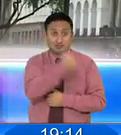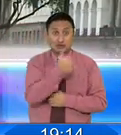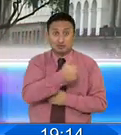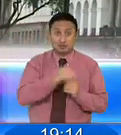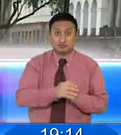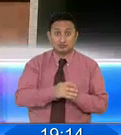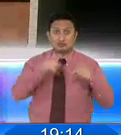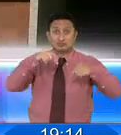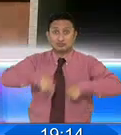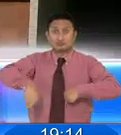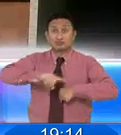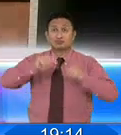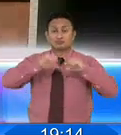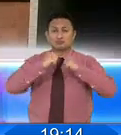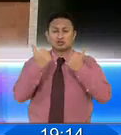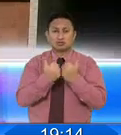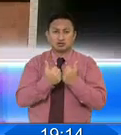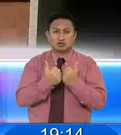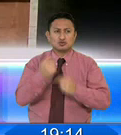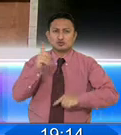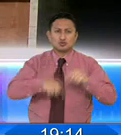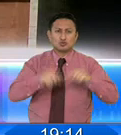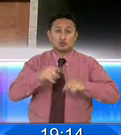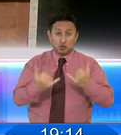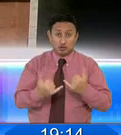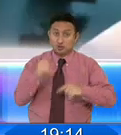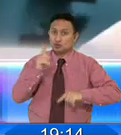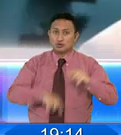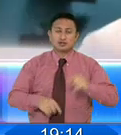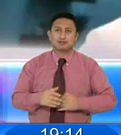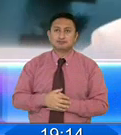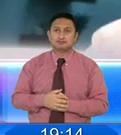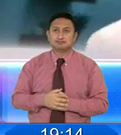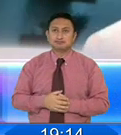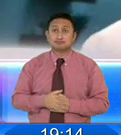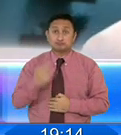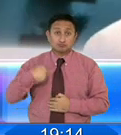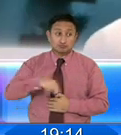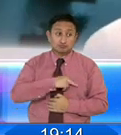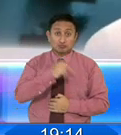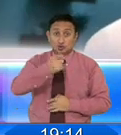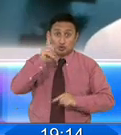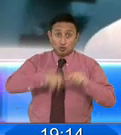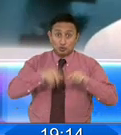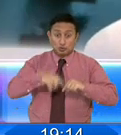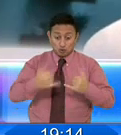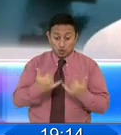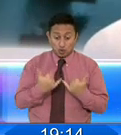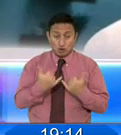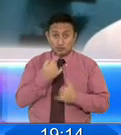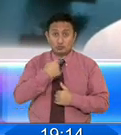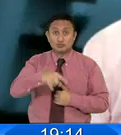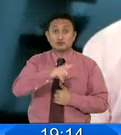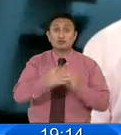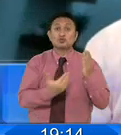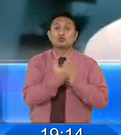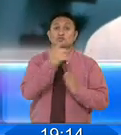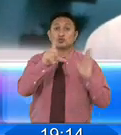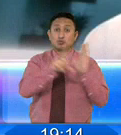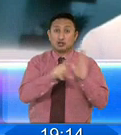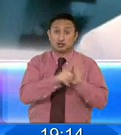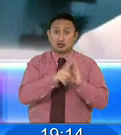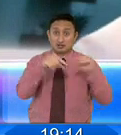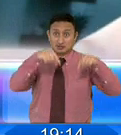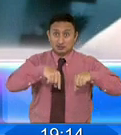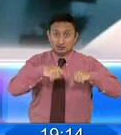de la legislatura no sería una opción en estos momentos. Nosotros no podríamos este rato tratar una nueva ley para